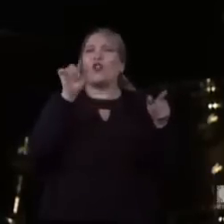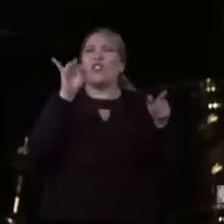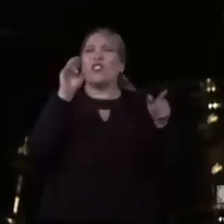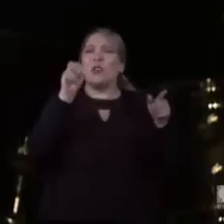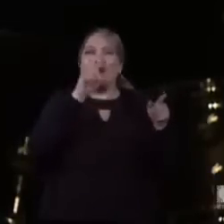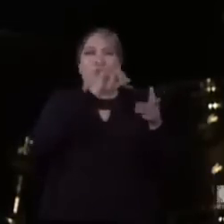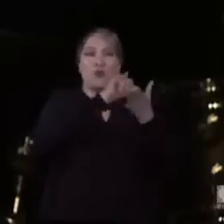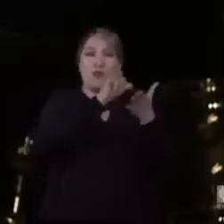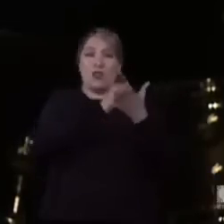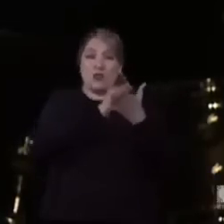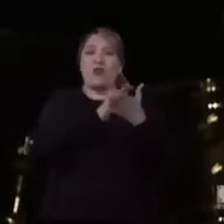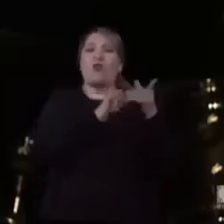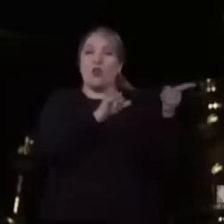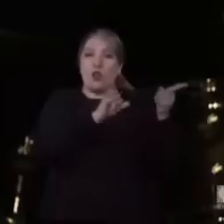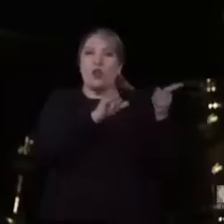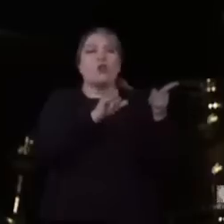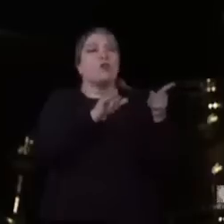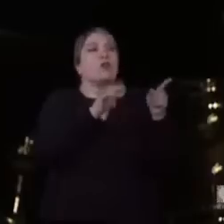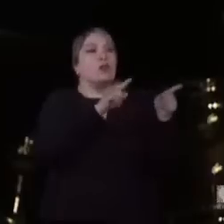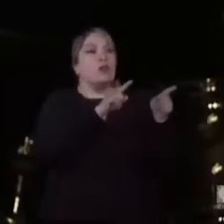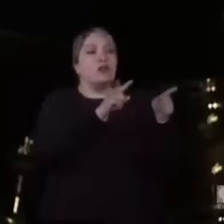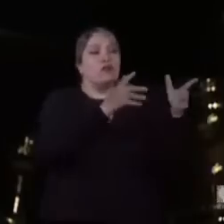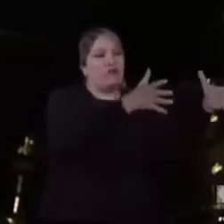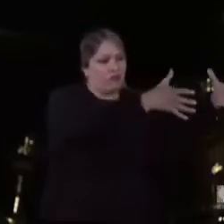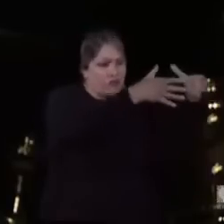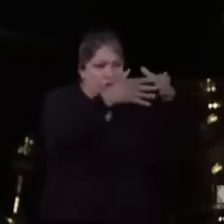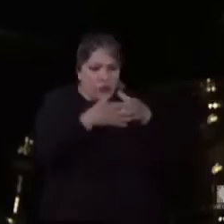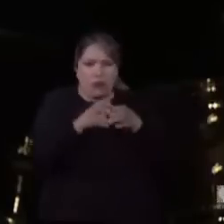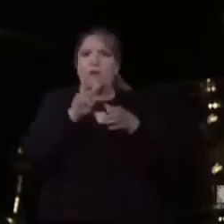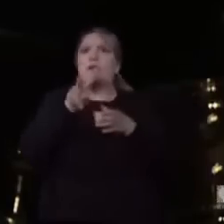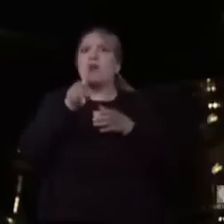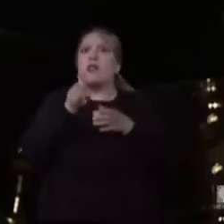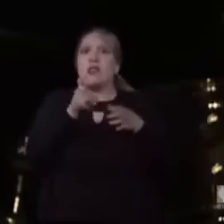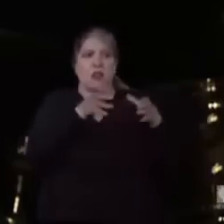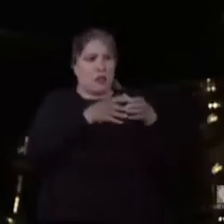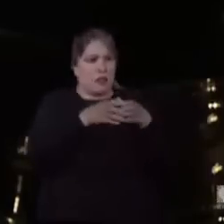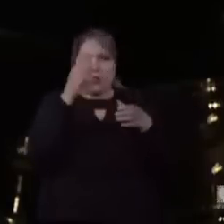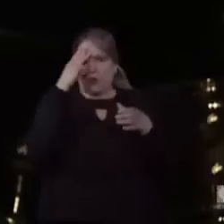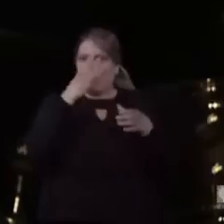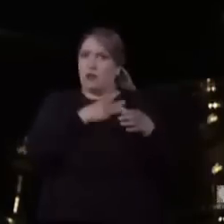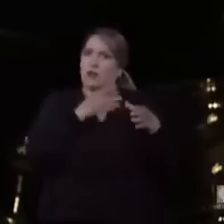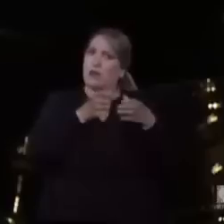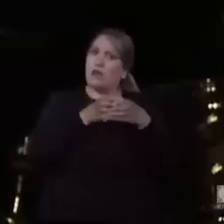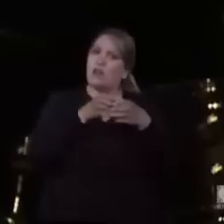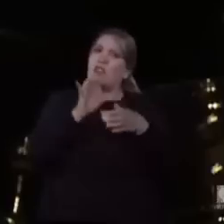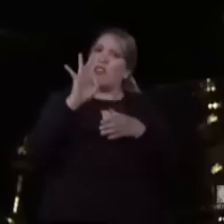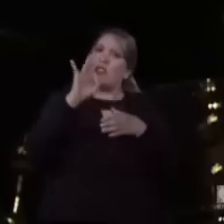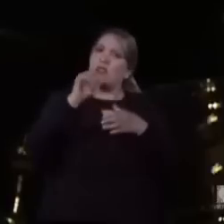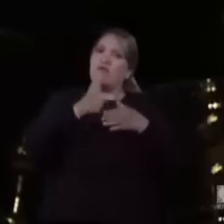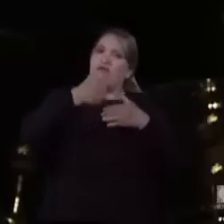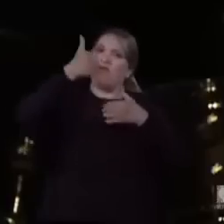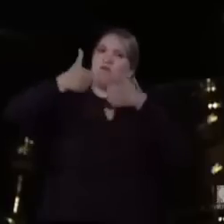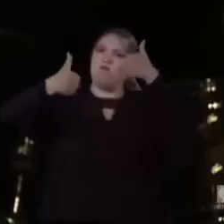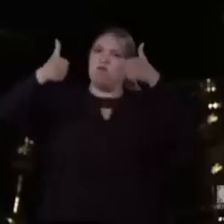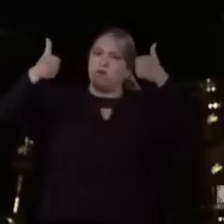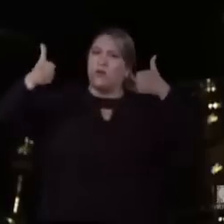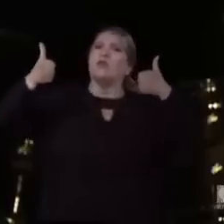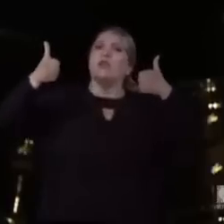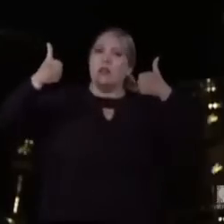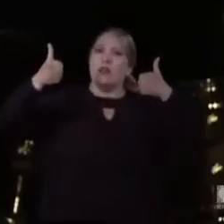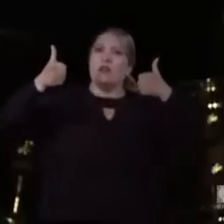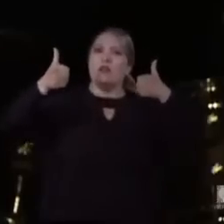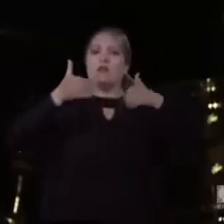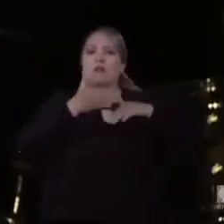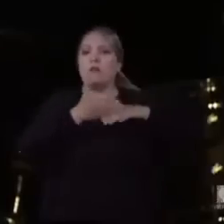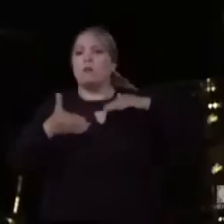el presidente y el ministro sacaron de la institución a 26 militares, tres de ellos generales, y otros 10, dos o